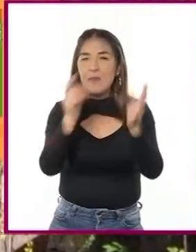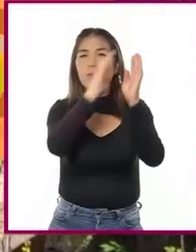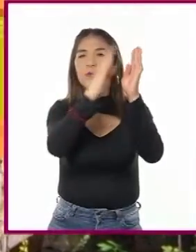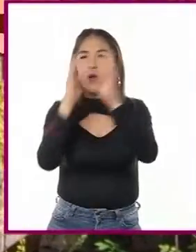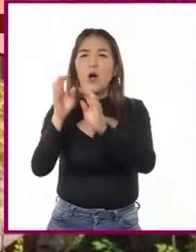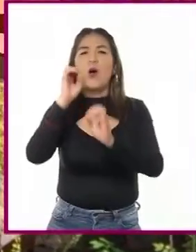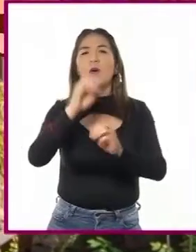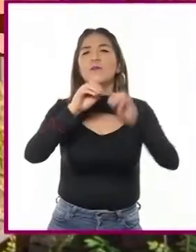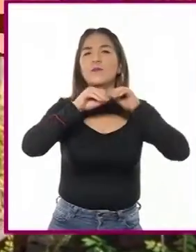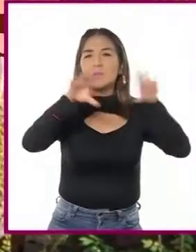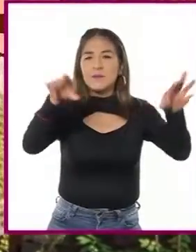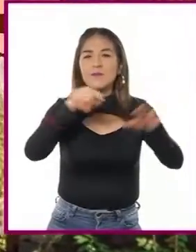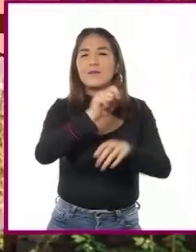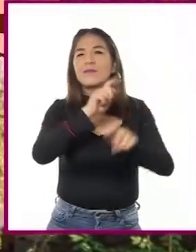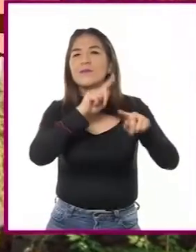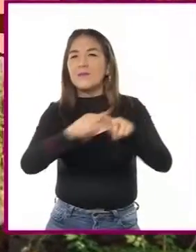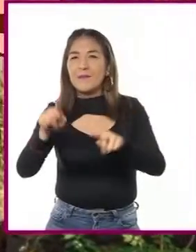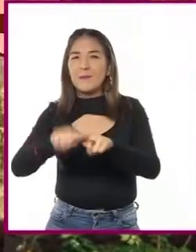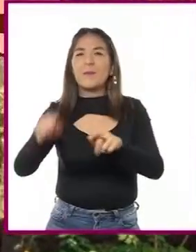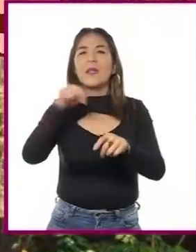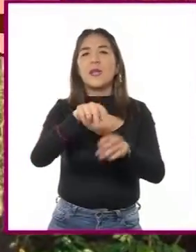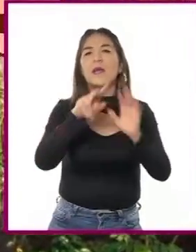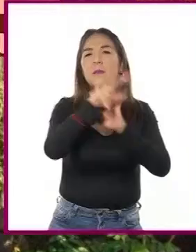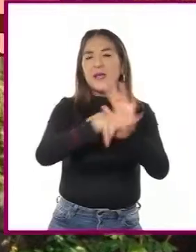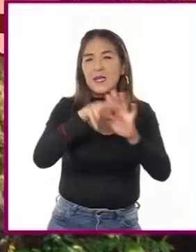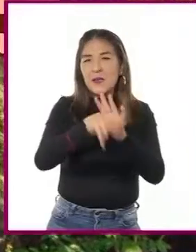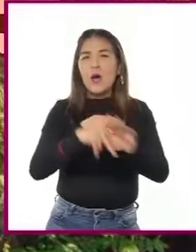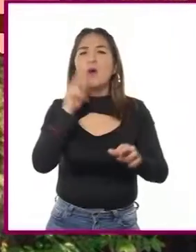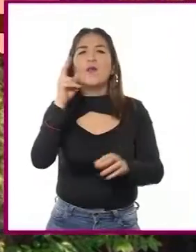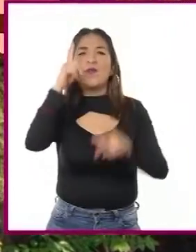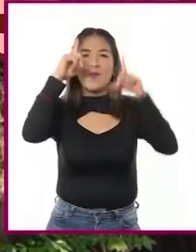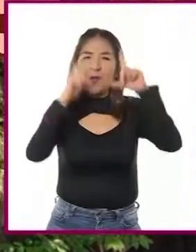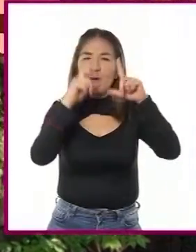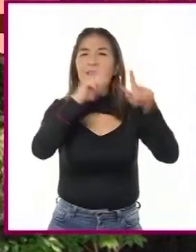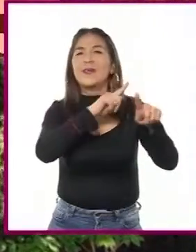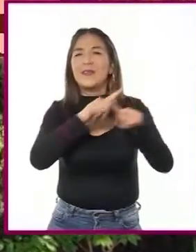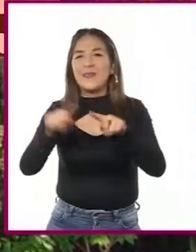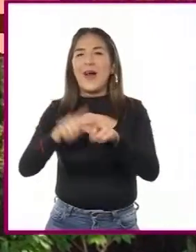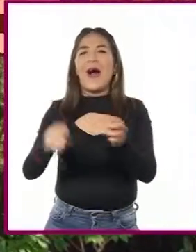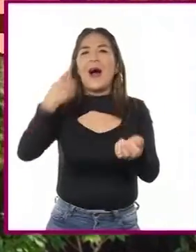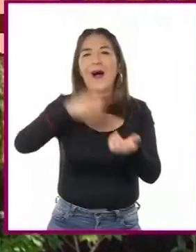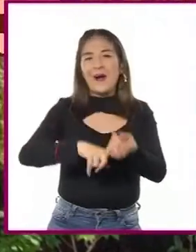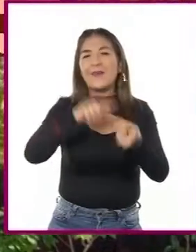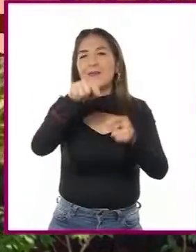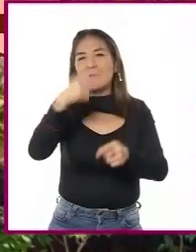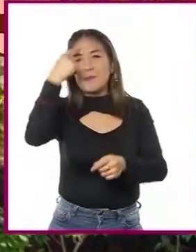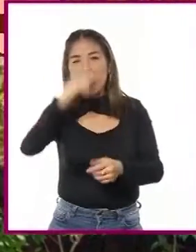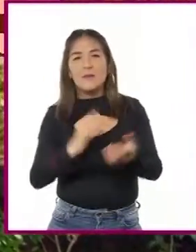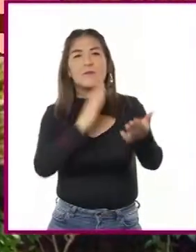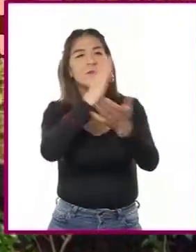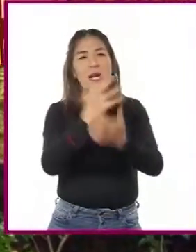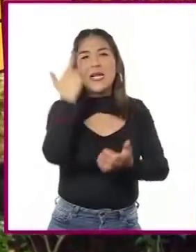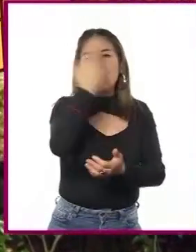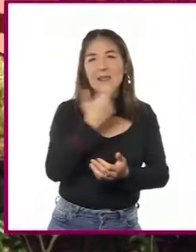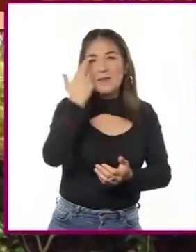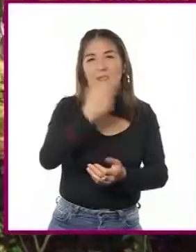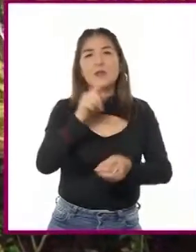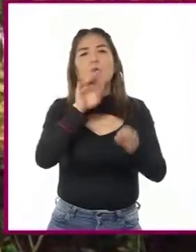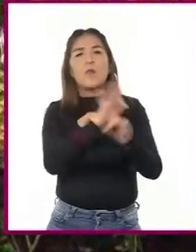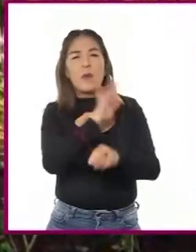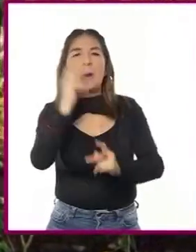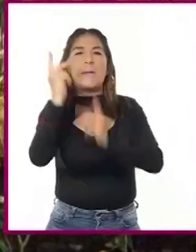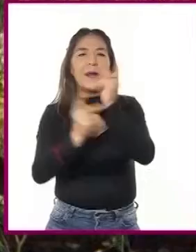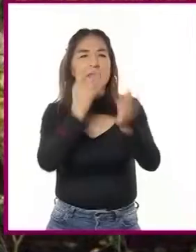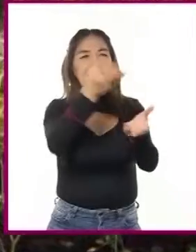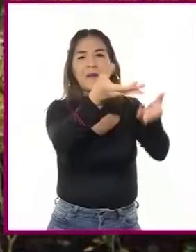o publicaciones en serie, de documentos gráficos o audiovisuales que pueden encontrarse disponibles para ser consultados o tomados en